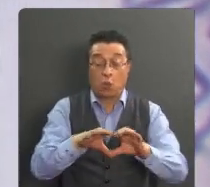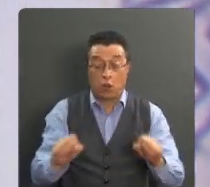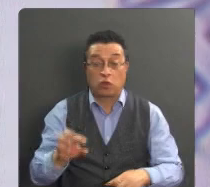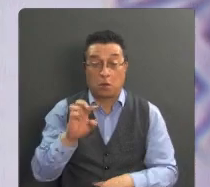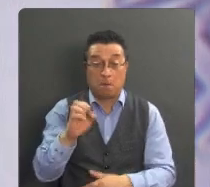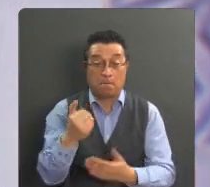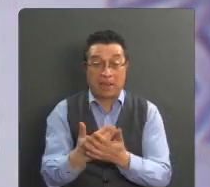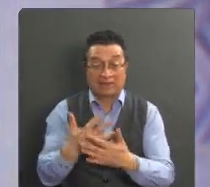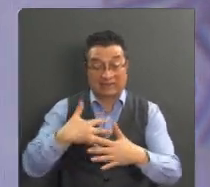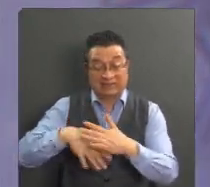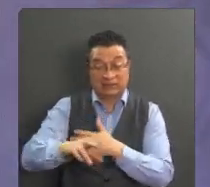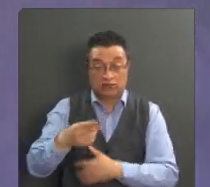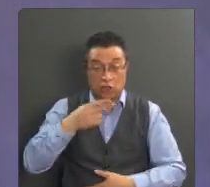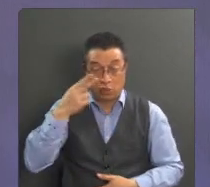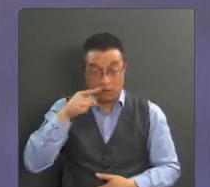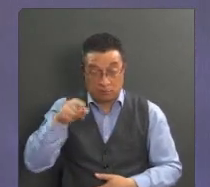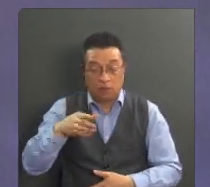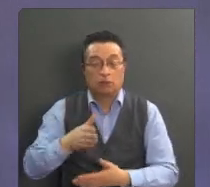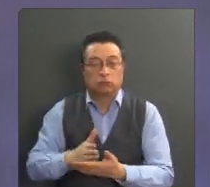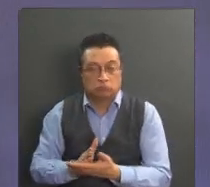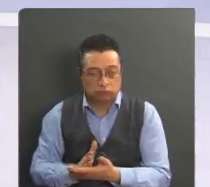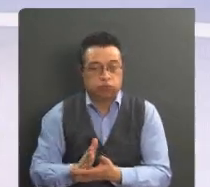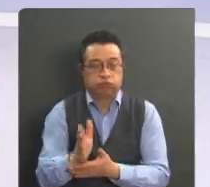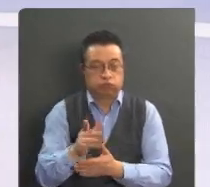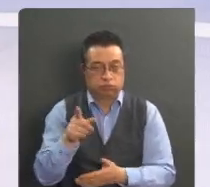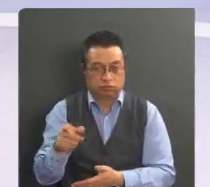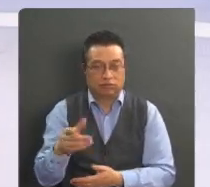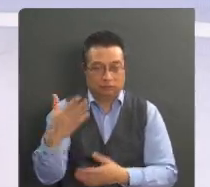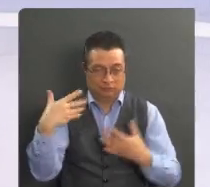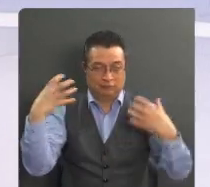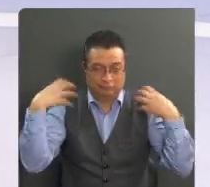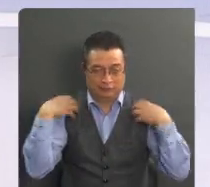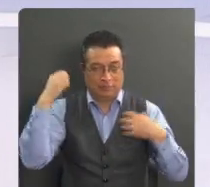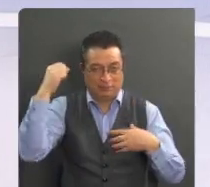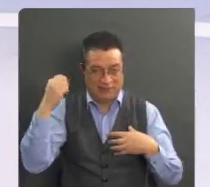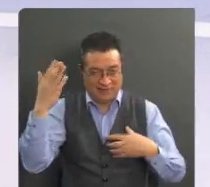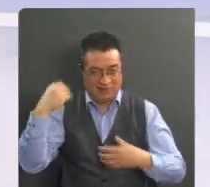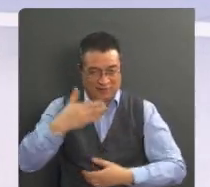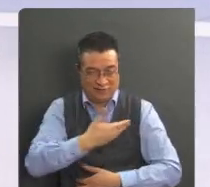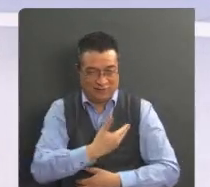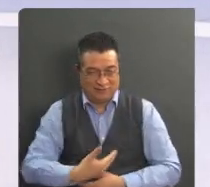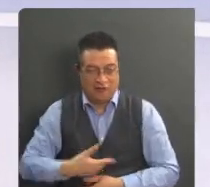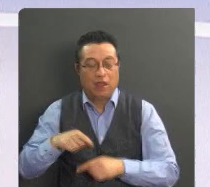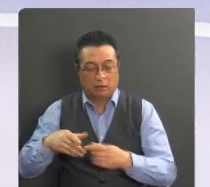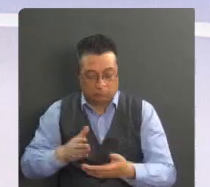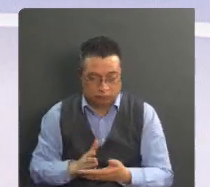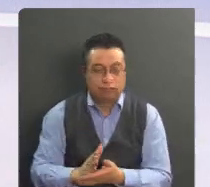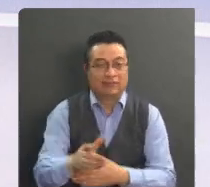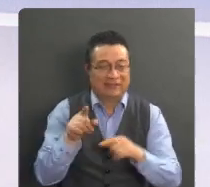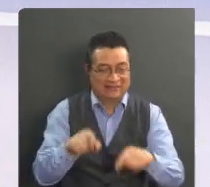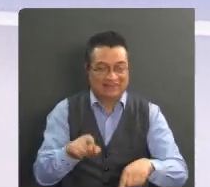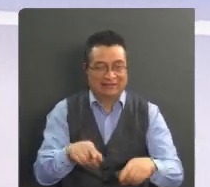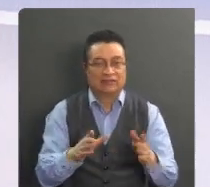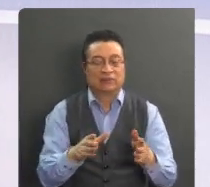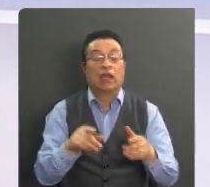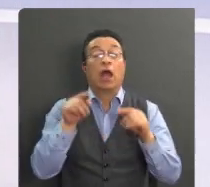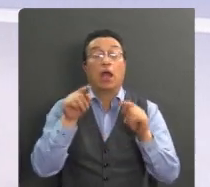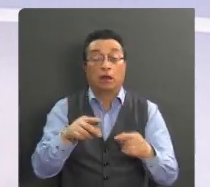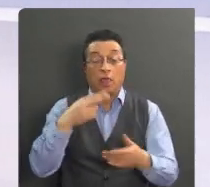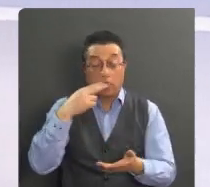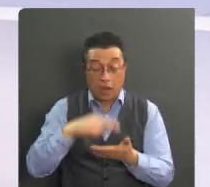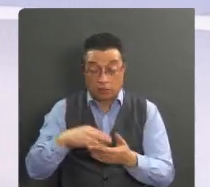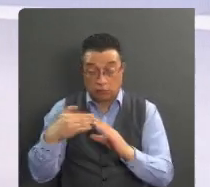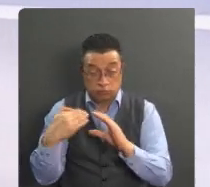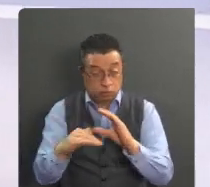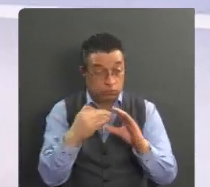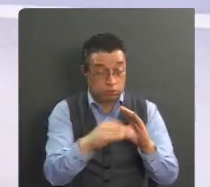15 de noviembre que se dio curso, claro, bajo su gobierno a este proceso constituyente. Y nosotros decíamos recién que, bueno, cada una de las cartas podrían retratar el